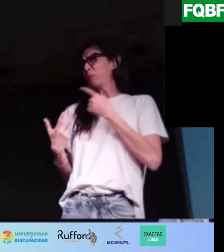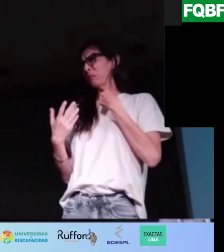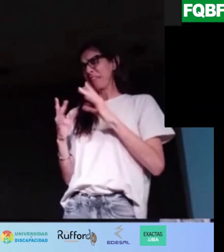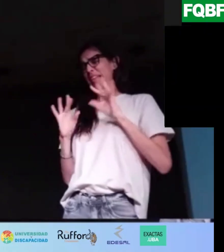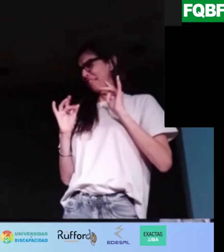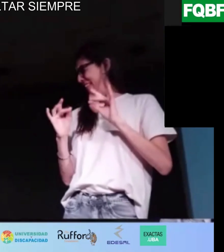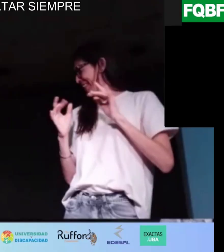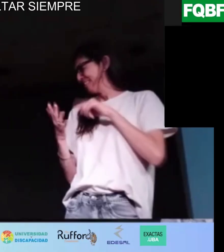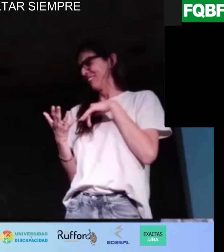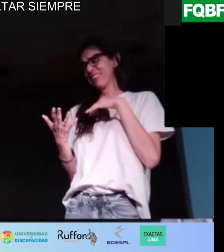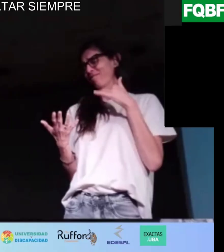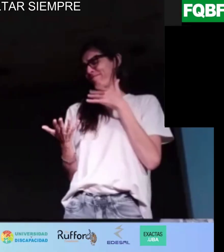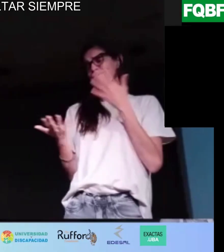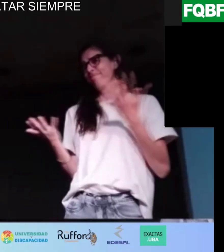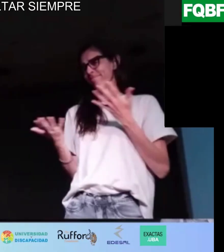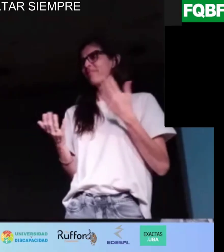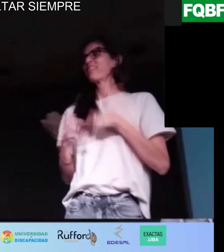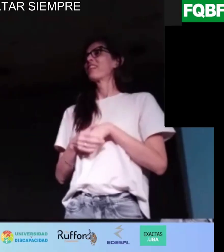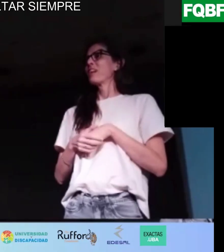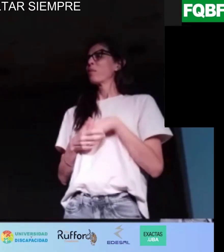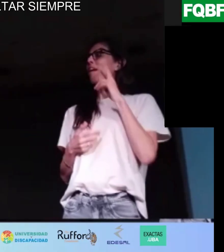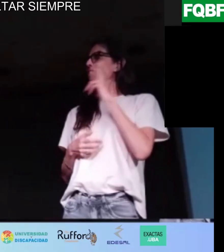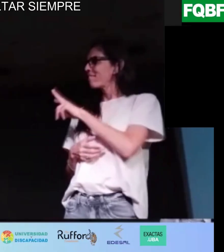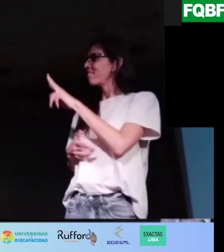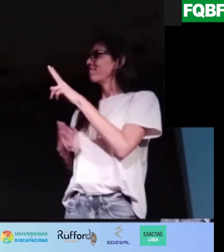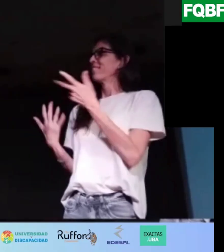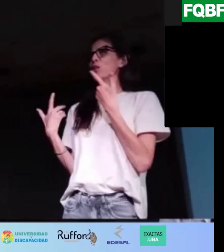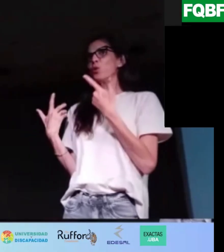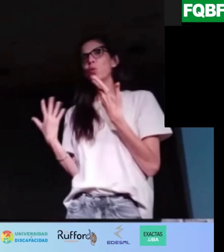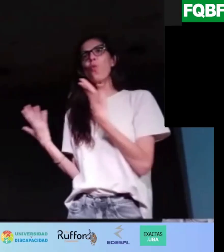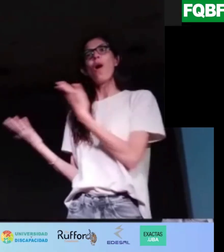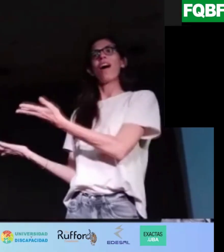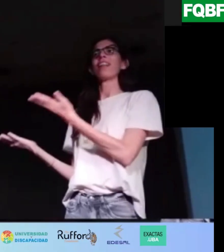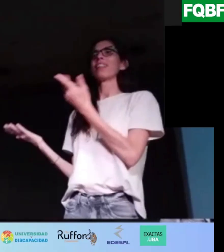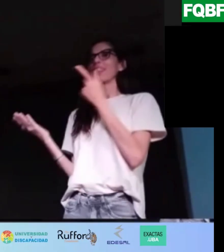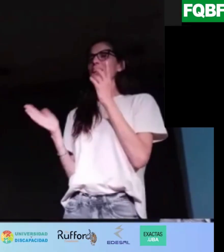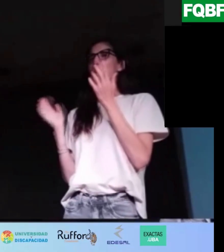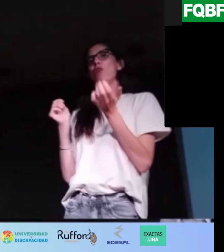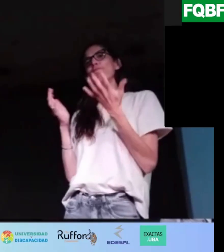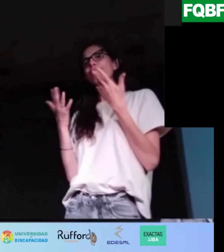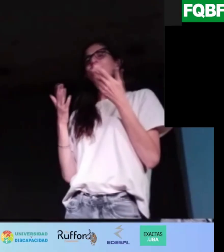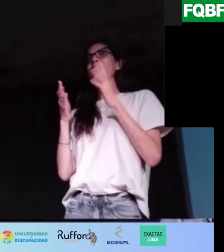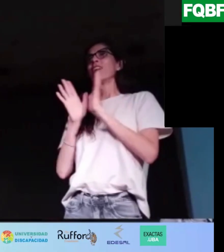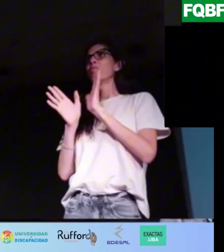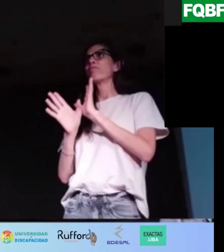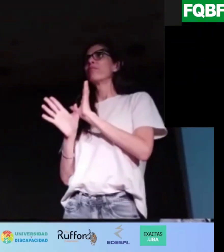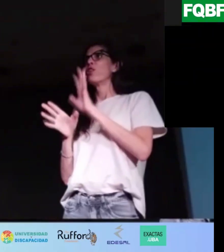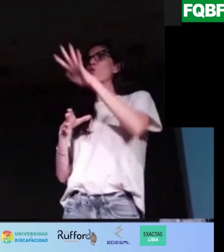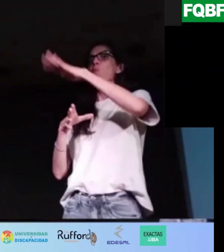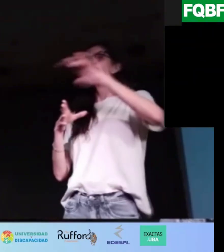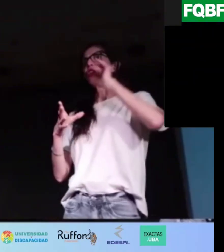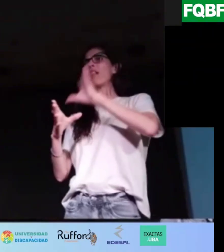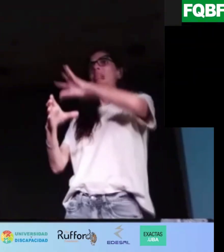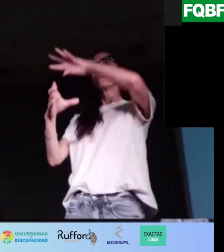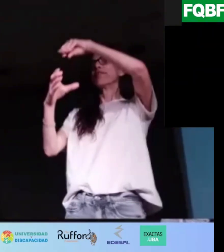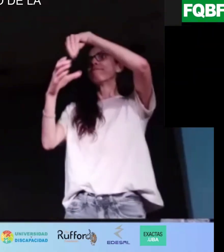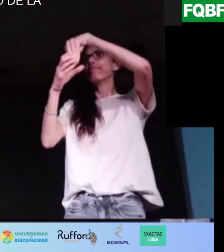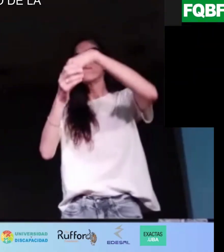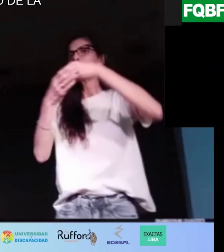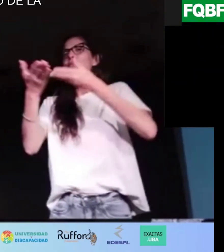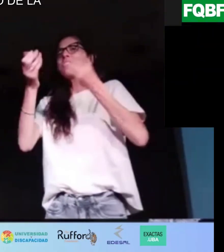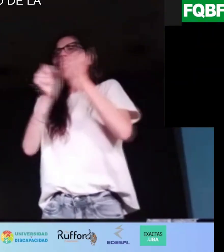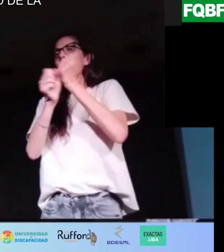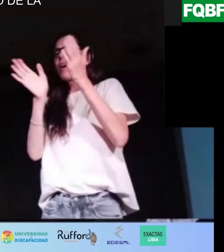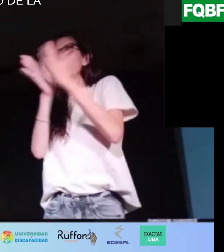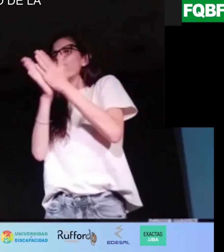difícil de comprender, tenía muchísimas dudas que consultar siempre. Entonces, verlos es como un